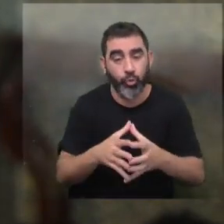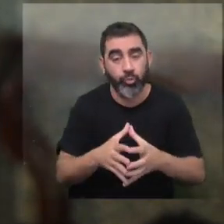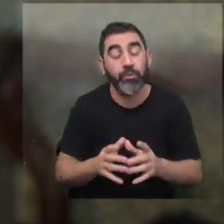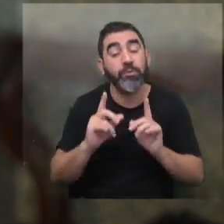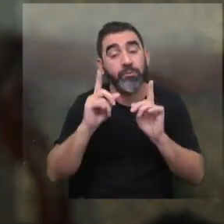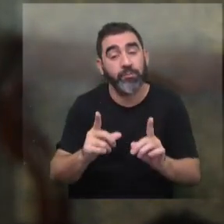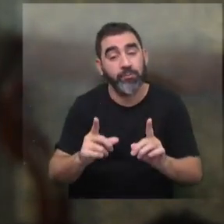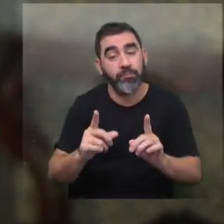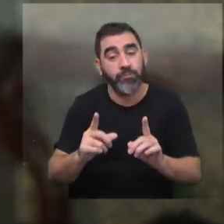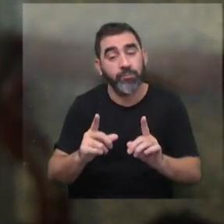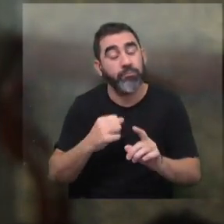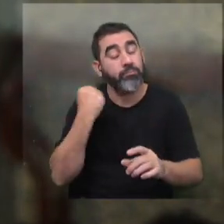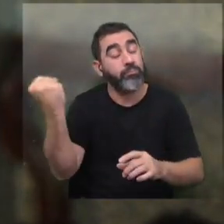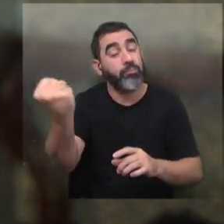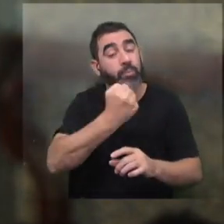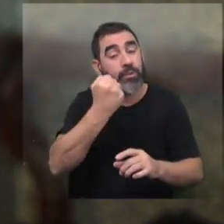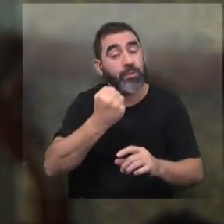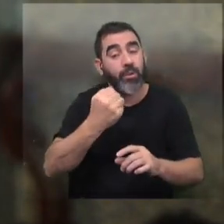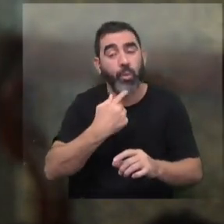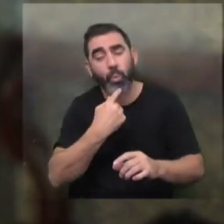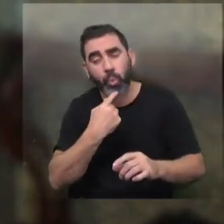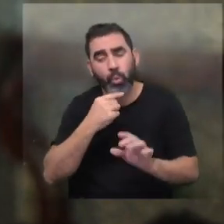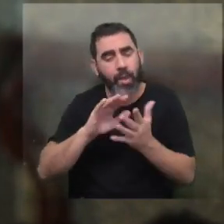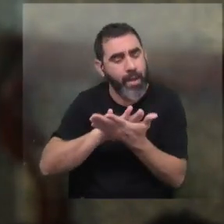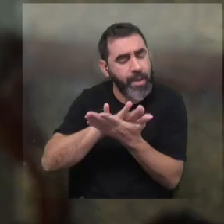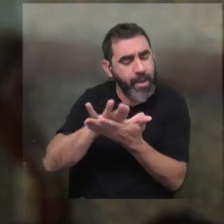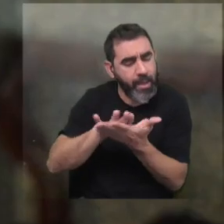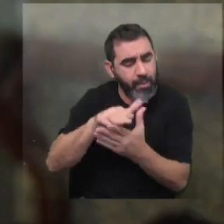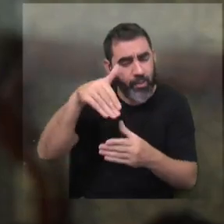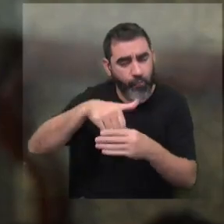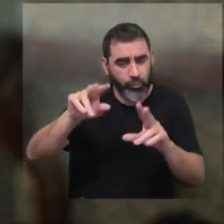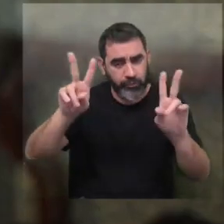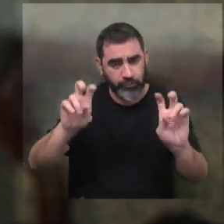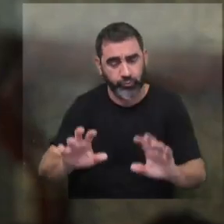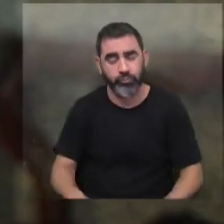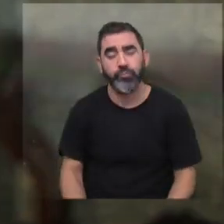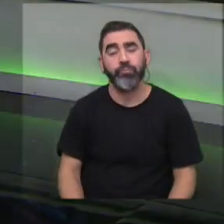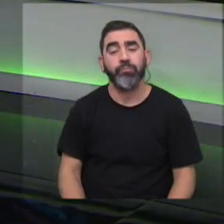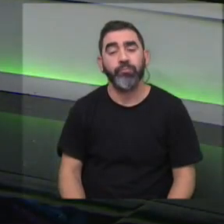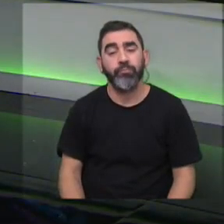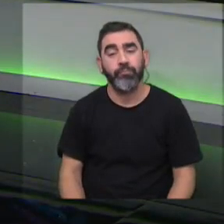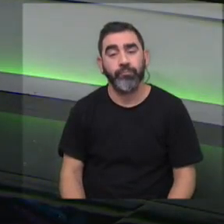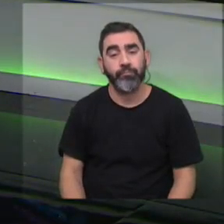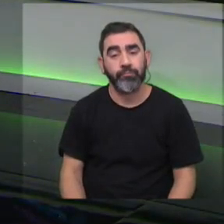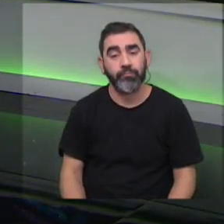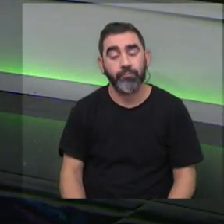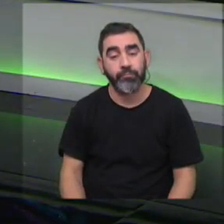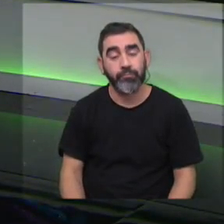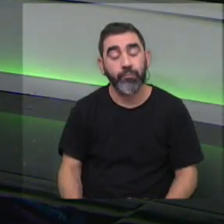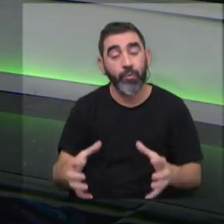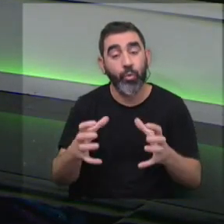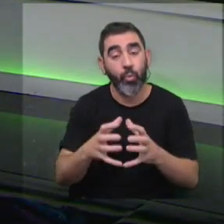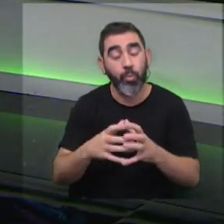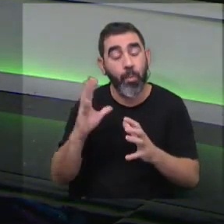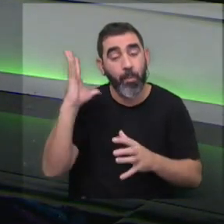además es supremamente importante despejar cualquier duda sobre los escrutinios el grupo islamista